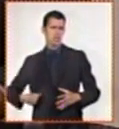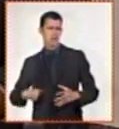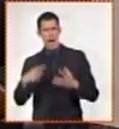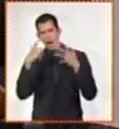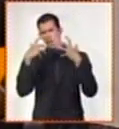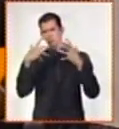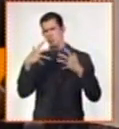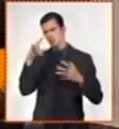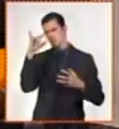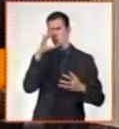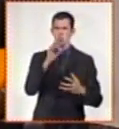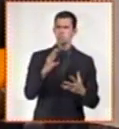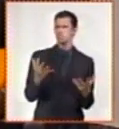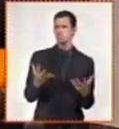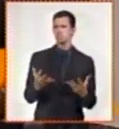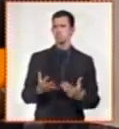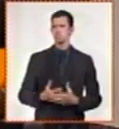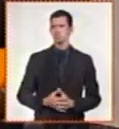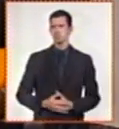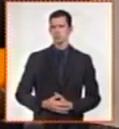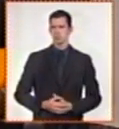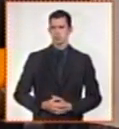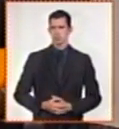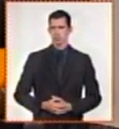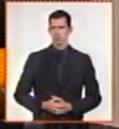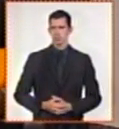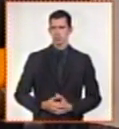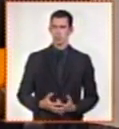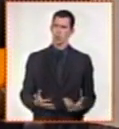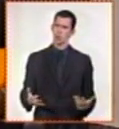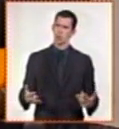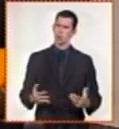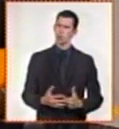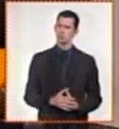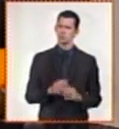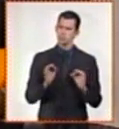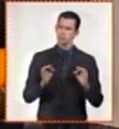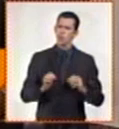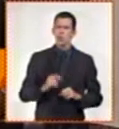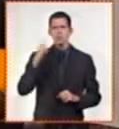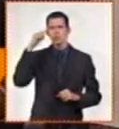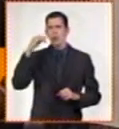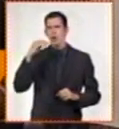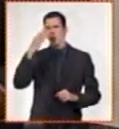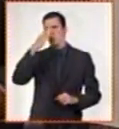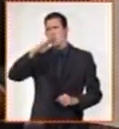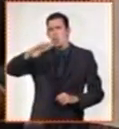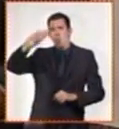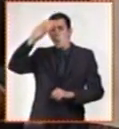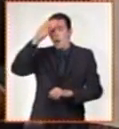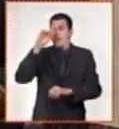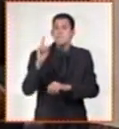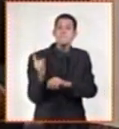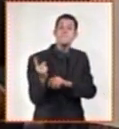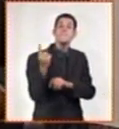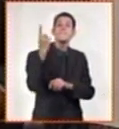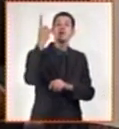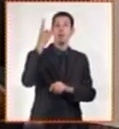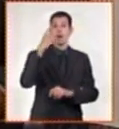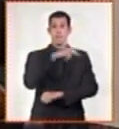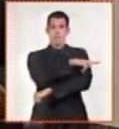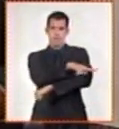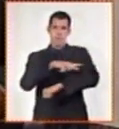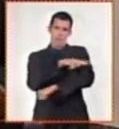es hora para Cuba, que es el primer país del hemisferio occidental en establecer relaciones diplomáticas con China